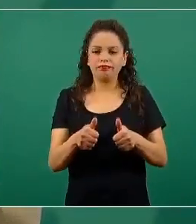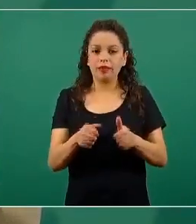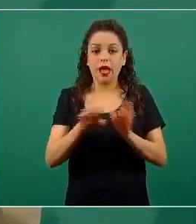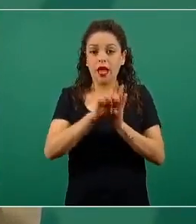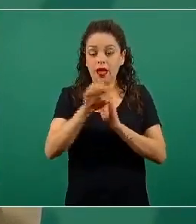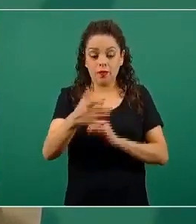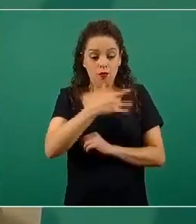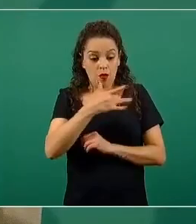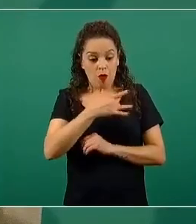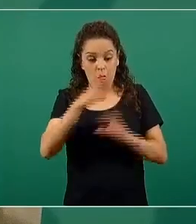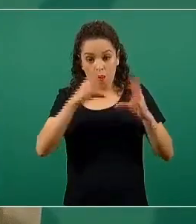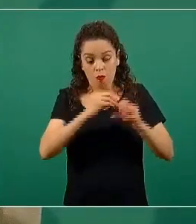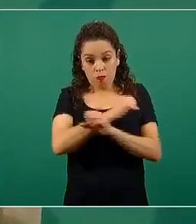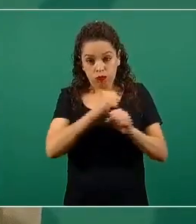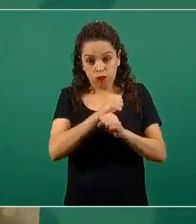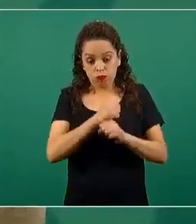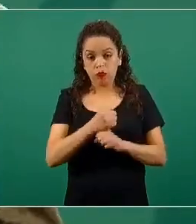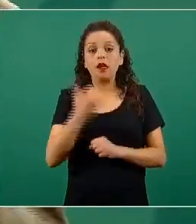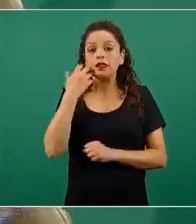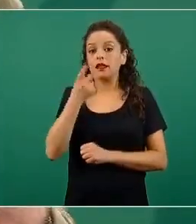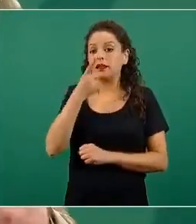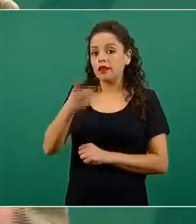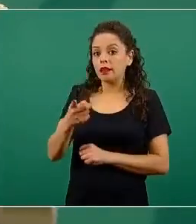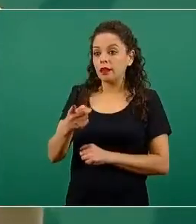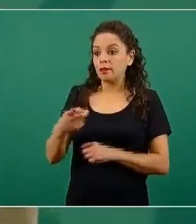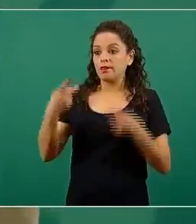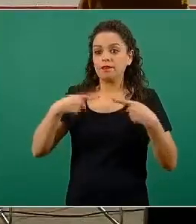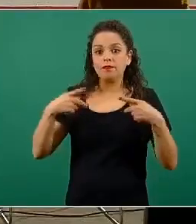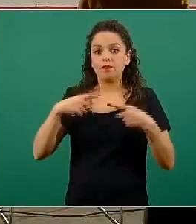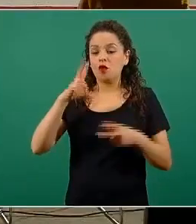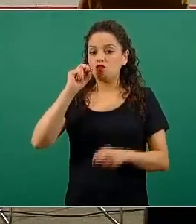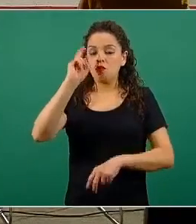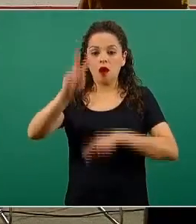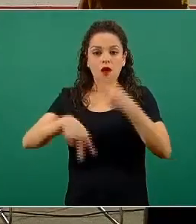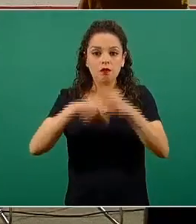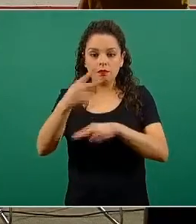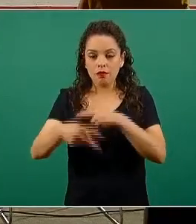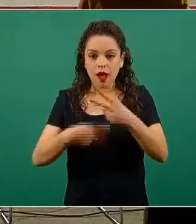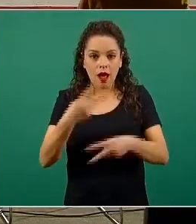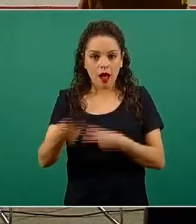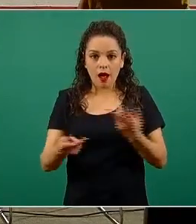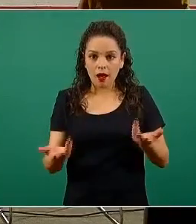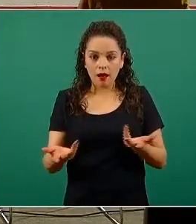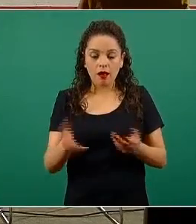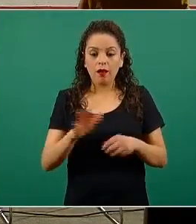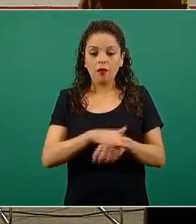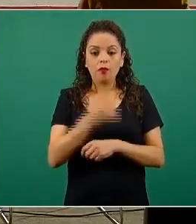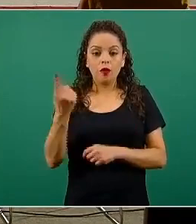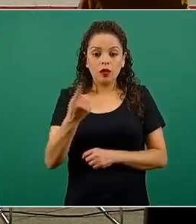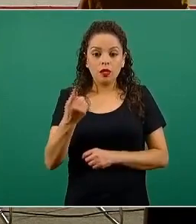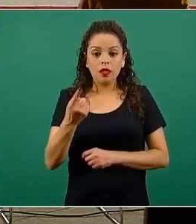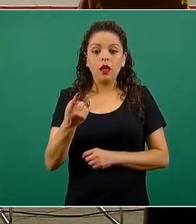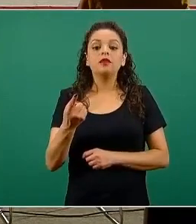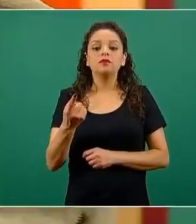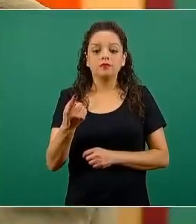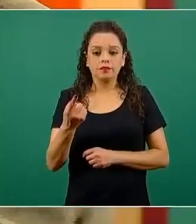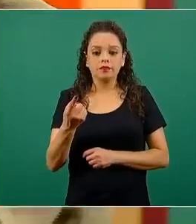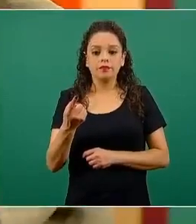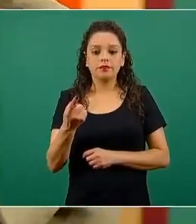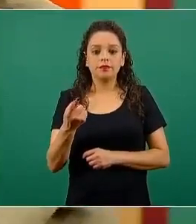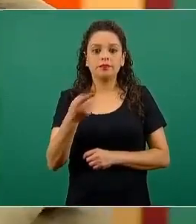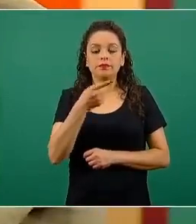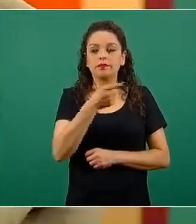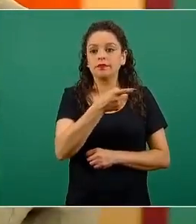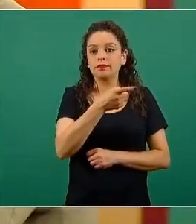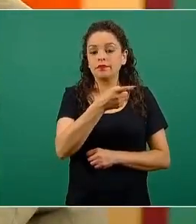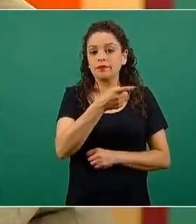creemos que también hay un componente importante de que la gente no se acerca al sistema, pero también por la percepción de acercarse a un sistema que